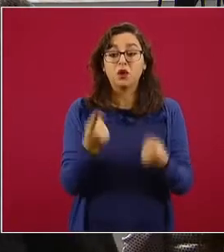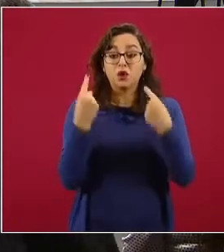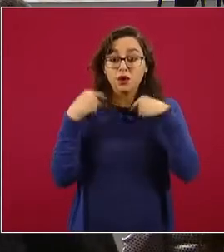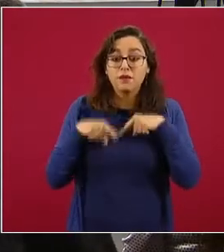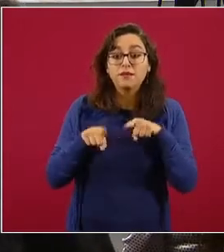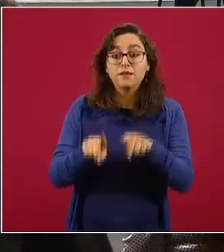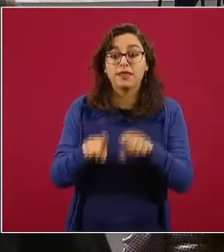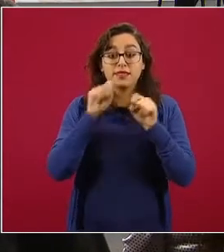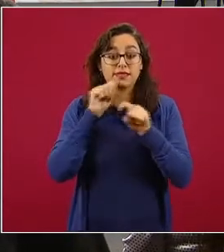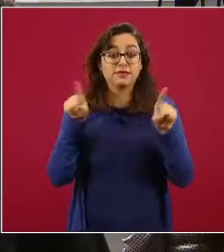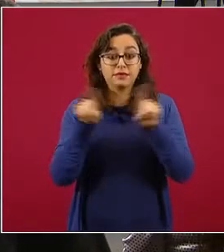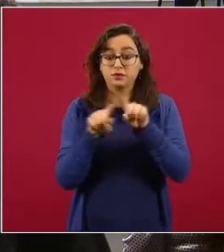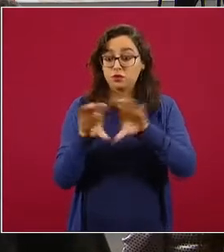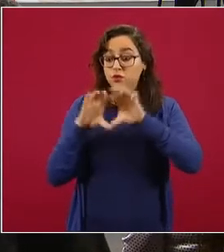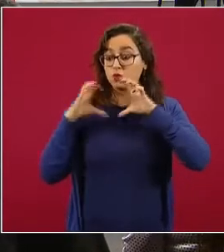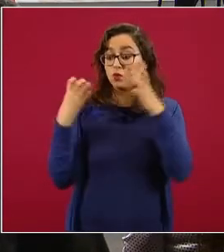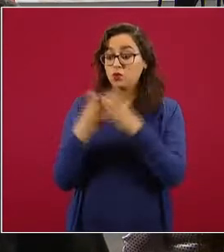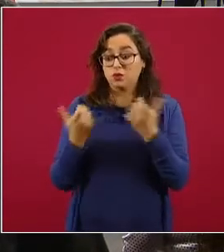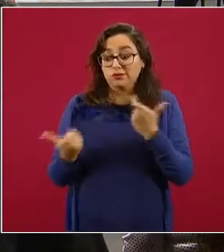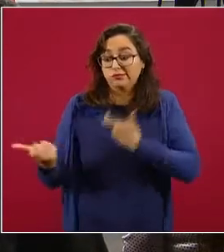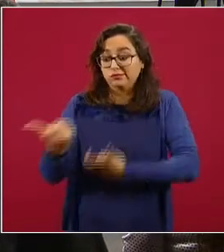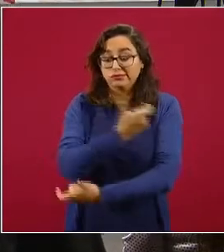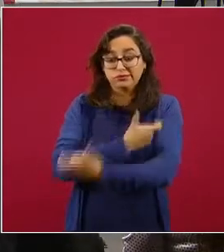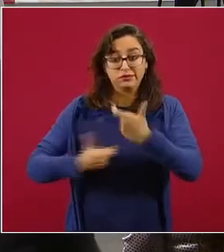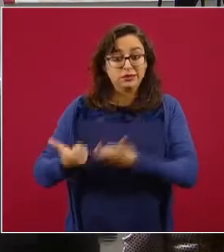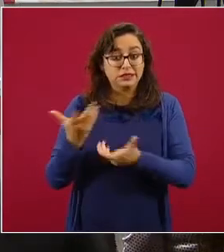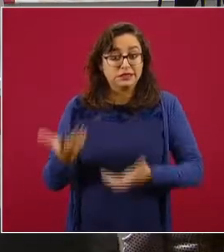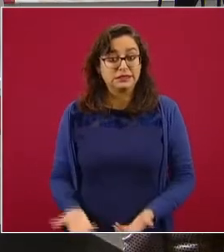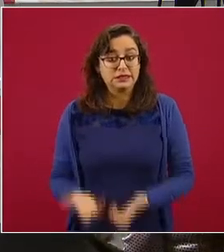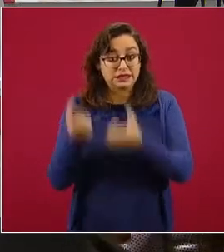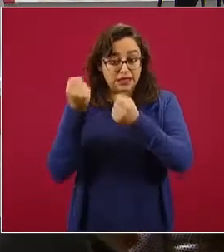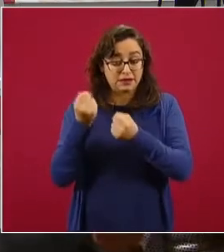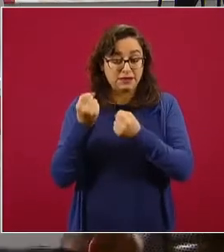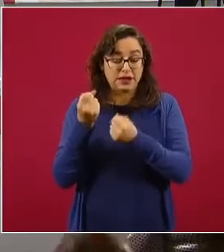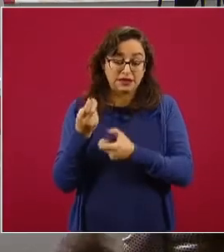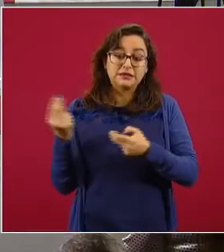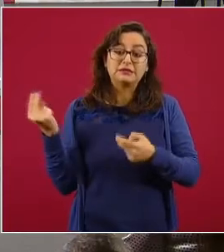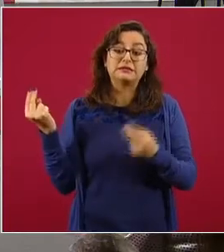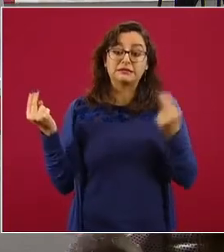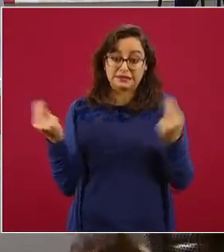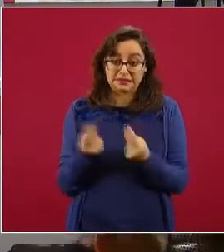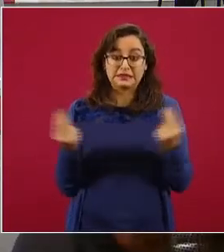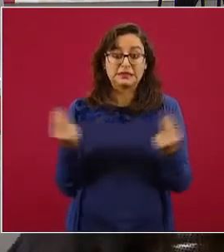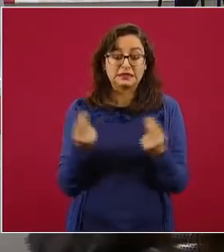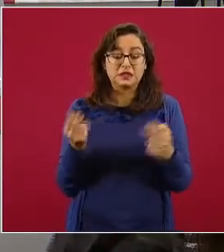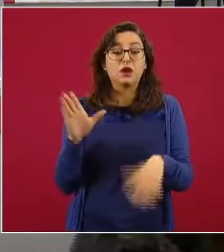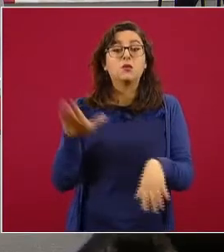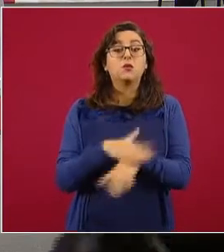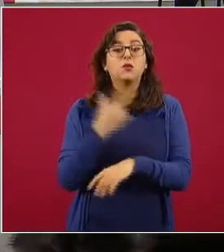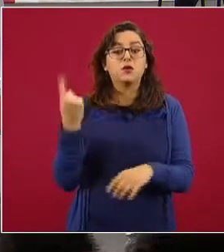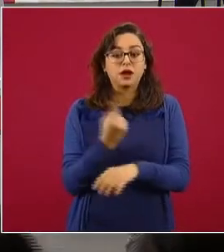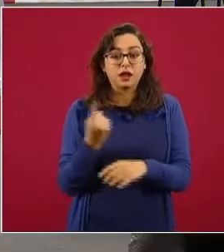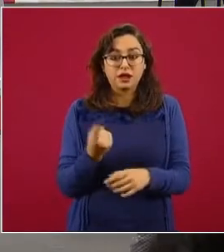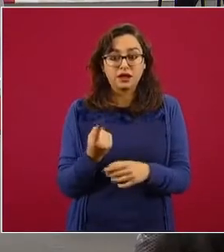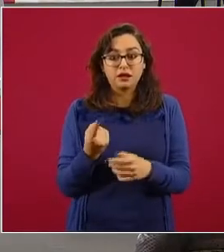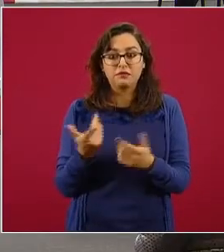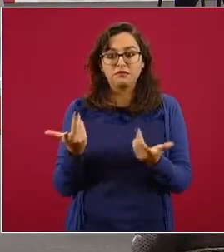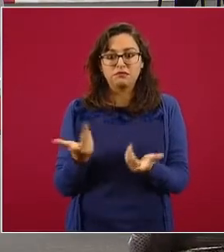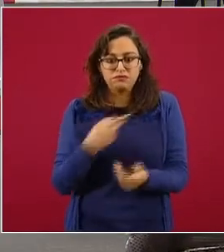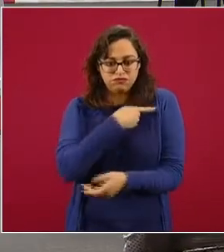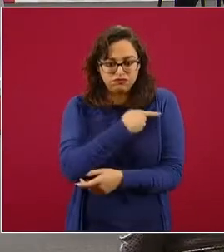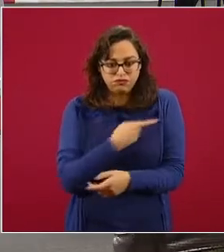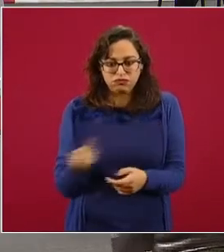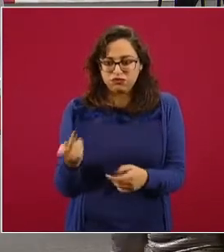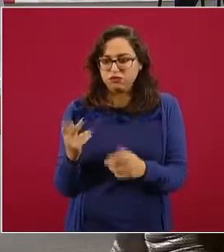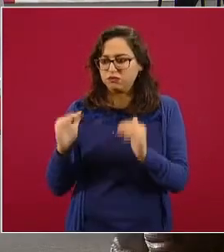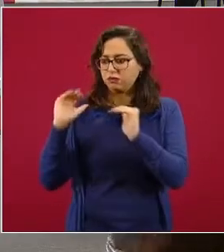la inversión para que no tengamos un aumento en las brechas de pobreza y desigualdad que tenemos